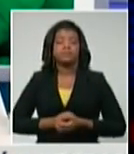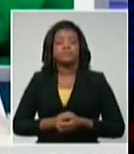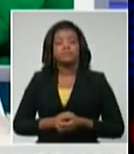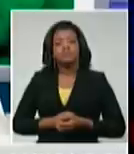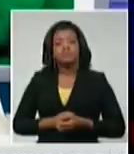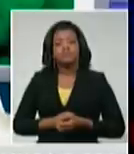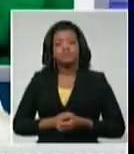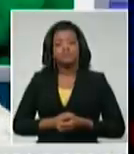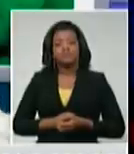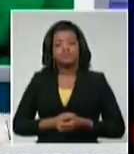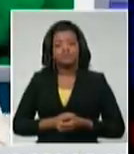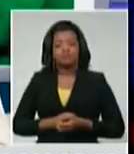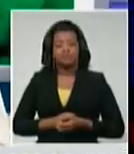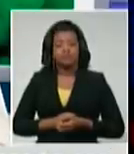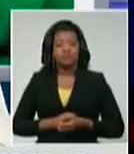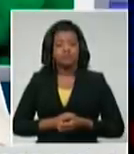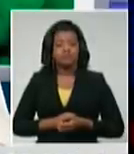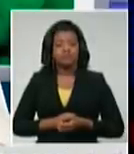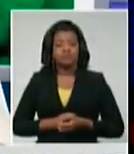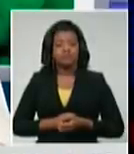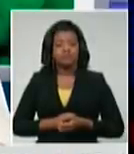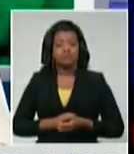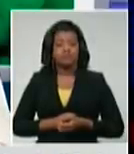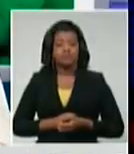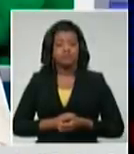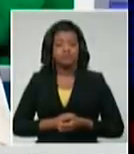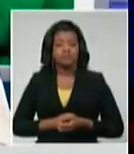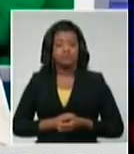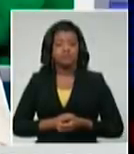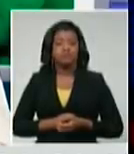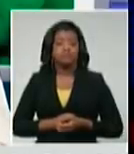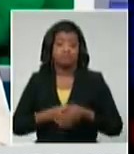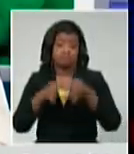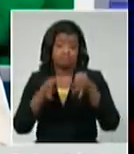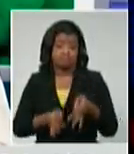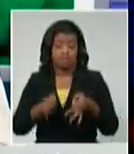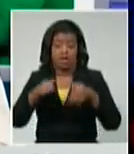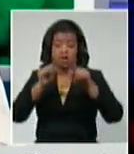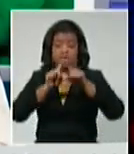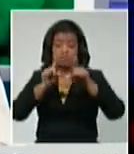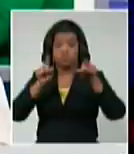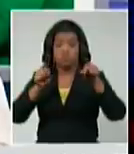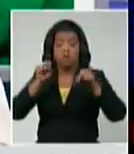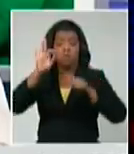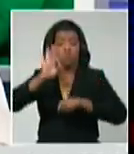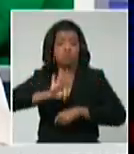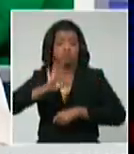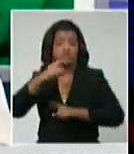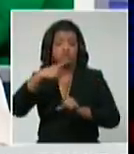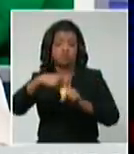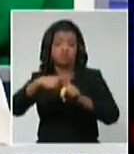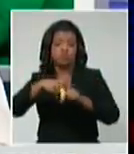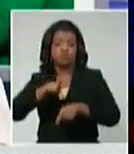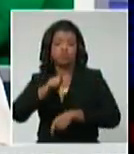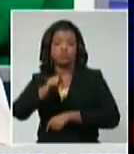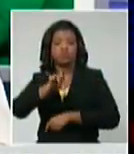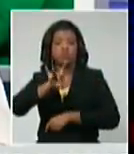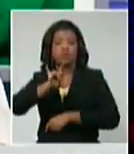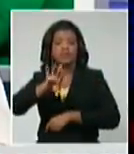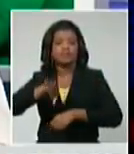hace que en Cuba las tasas de incidencia en los últimos 15 días